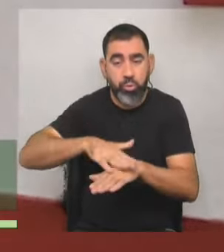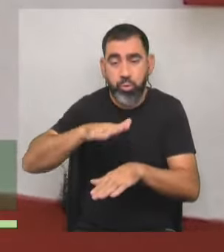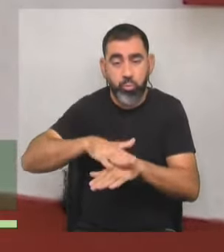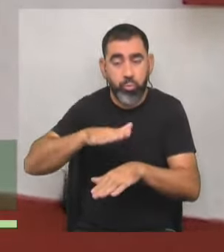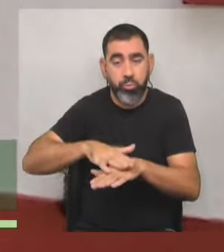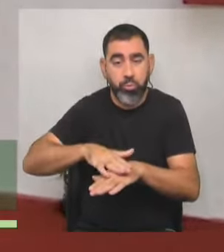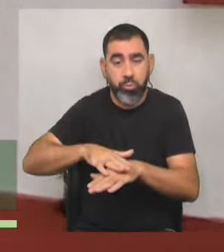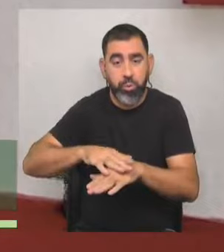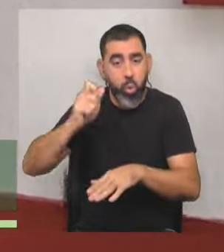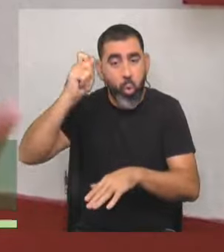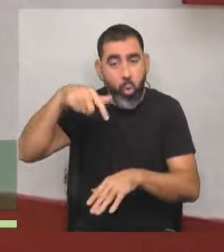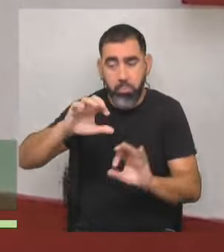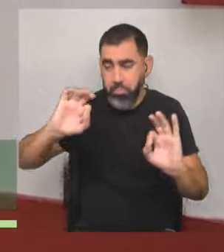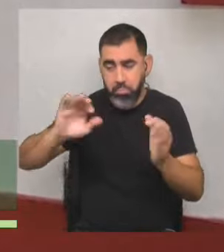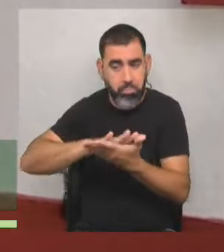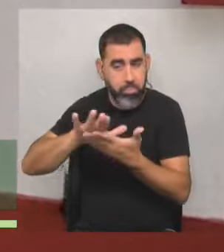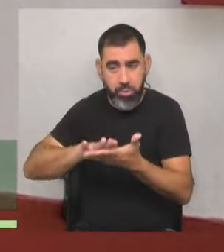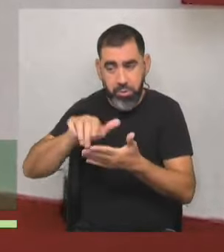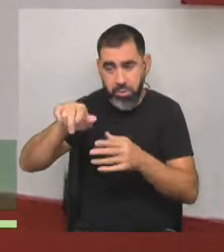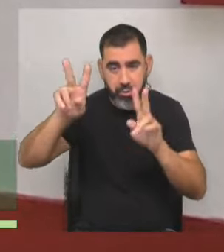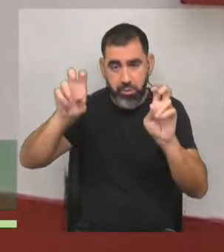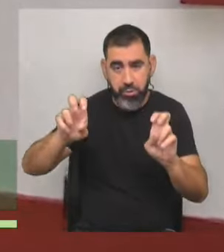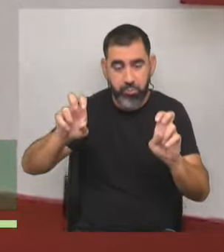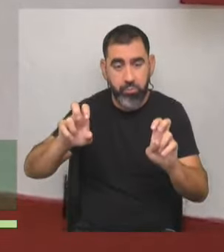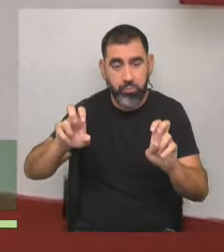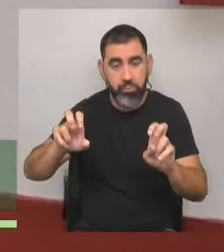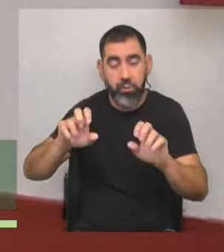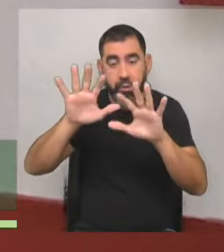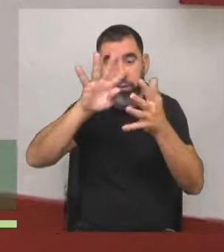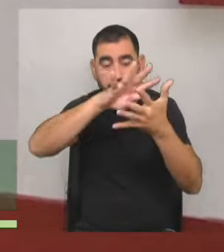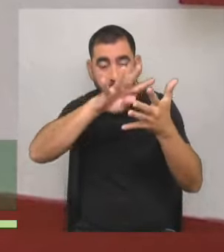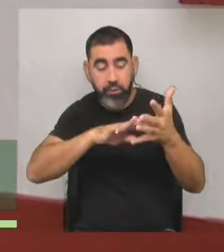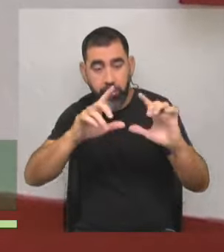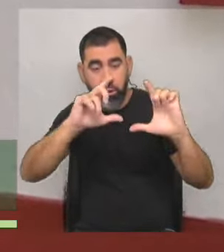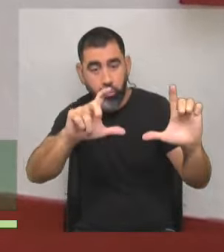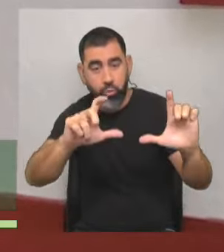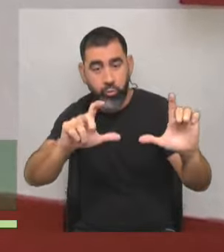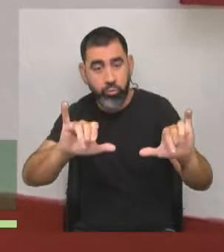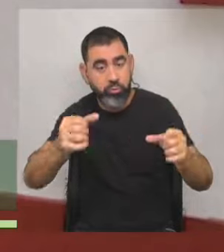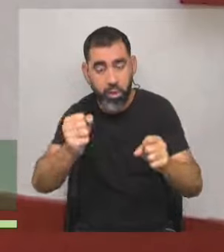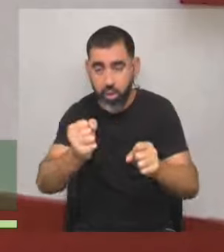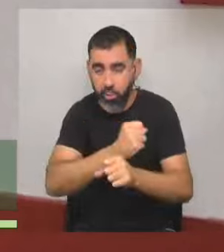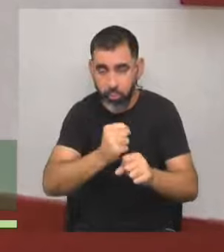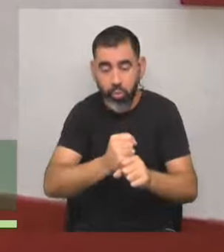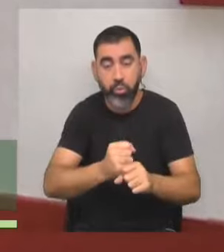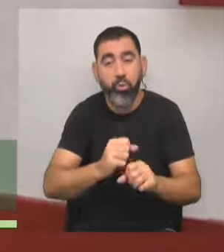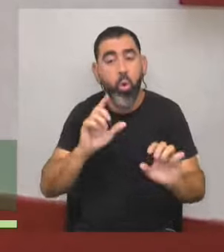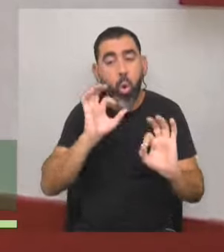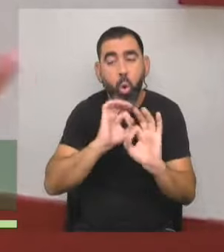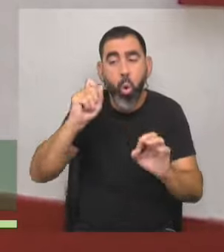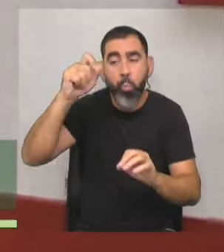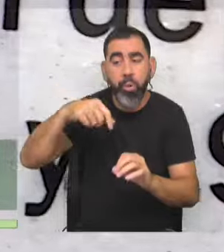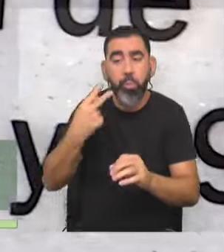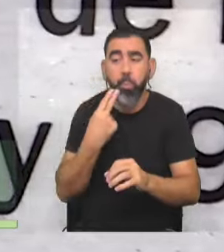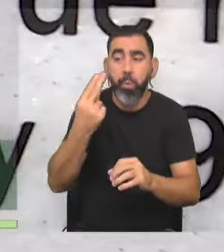eh opinar O decidir sobre ni sobre el texto de la placa que ya eso ya estaba saldado ni sobre la